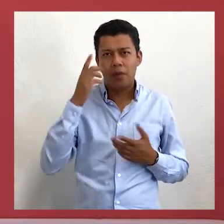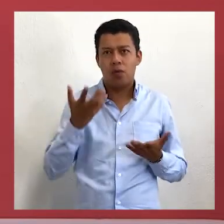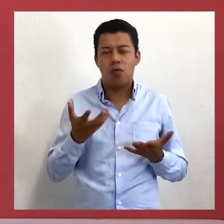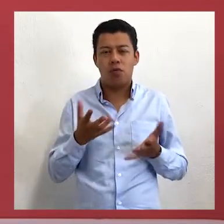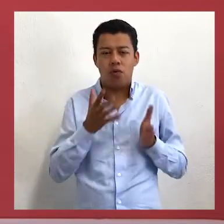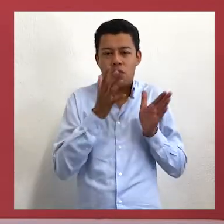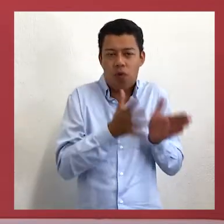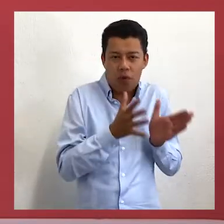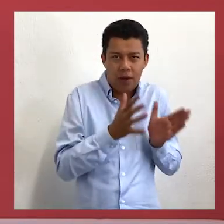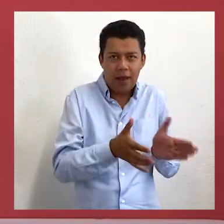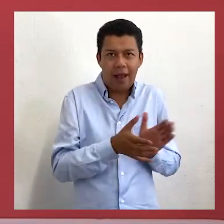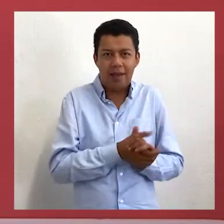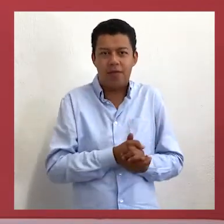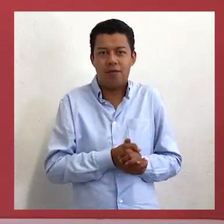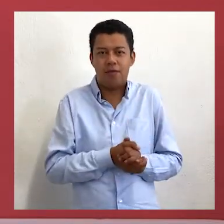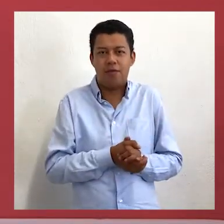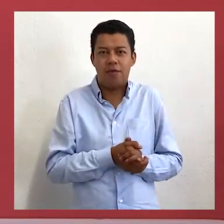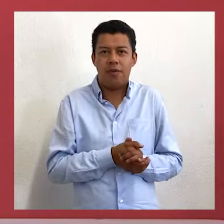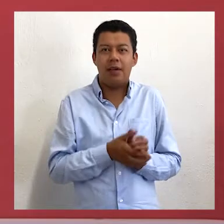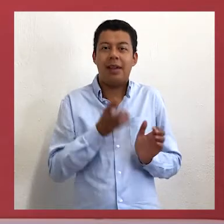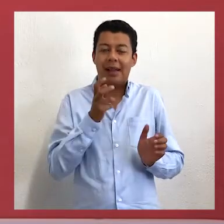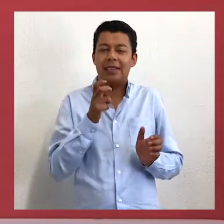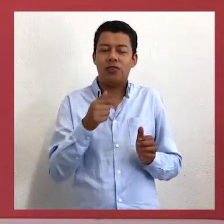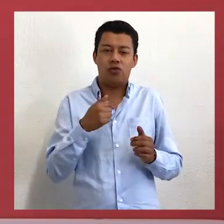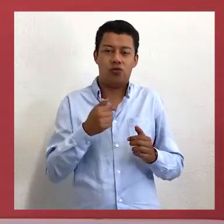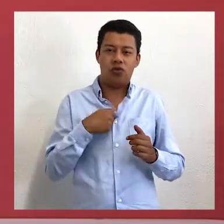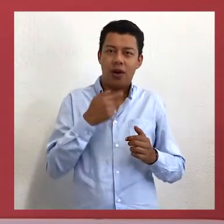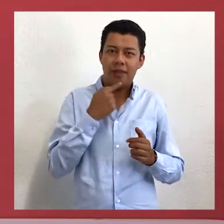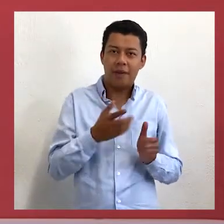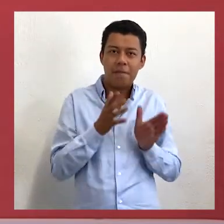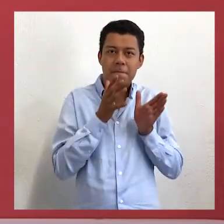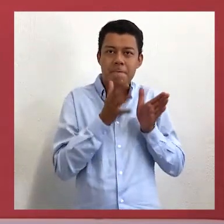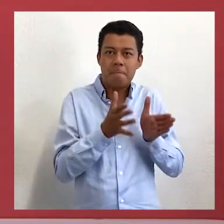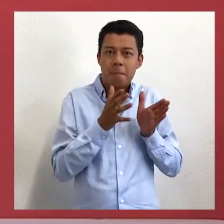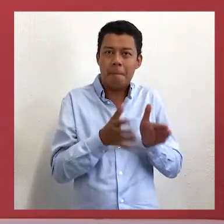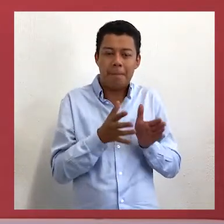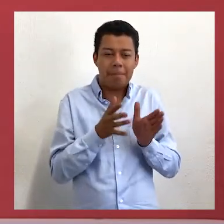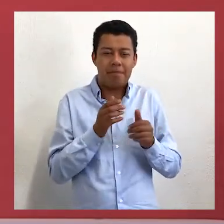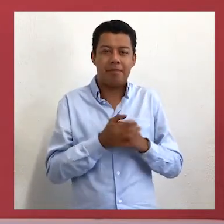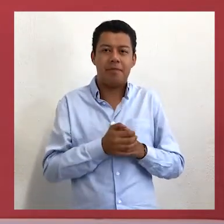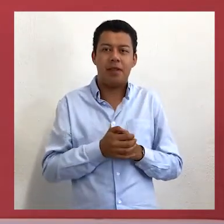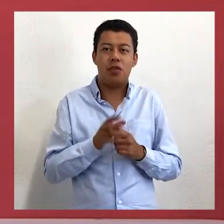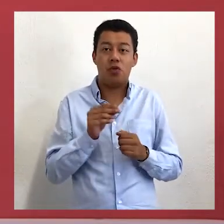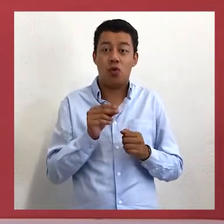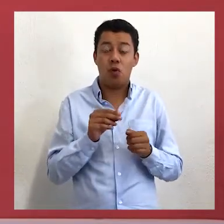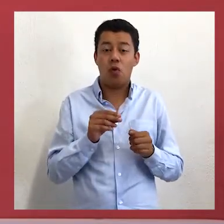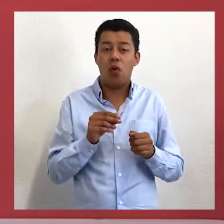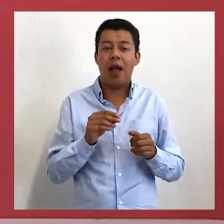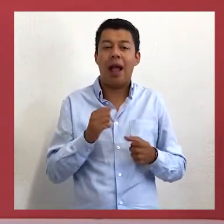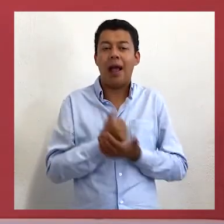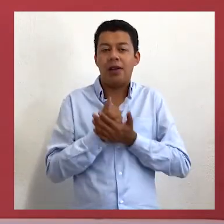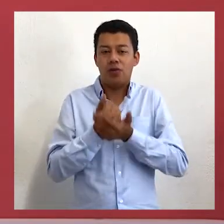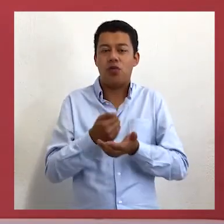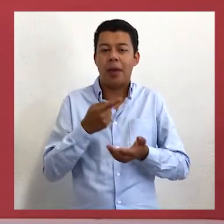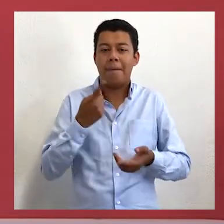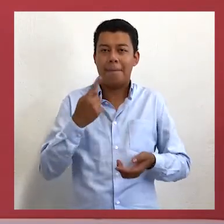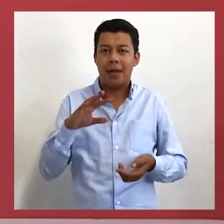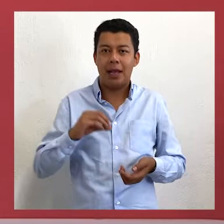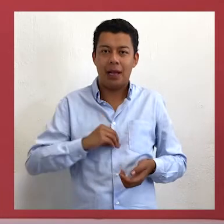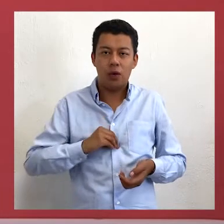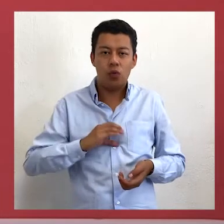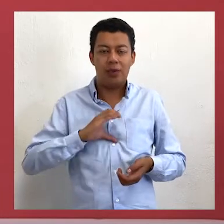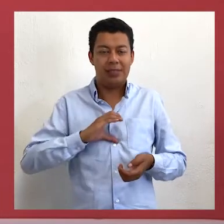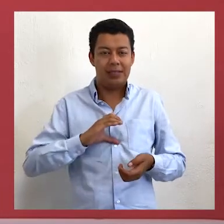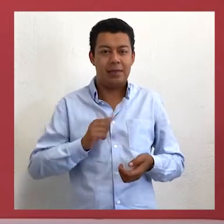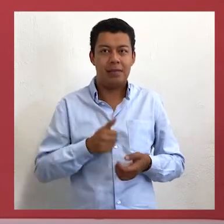lo regaño. Y esto, este comentario que yo hago de regañarle o de castigarle, no fomenta su autoestima,